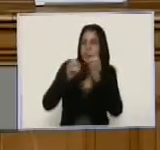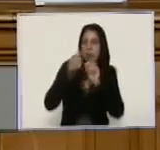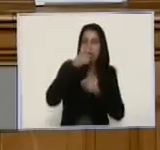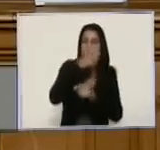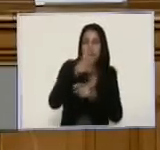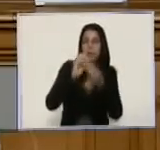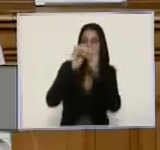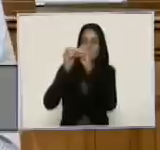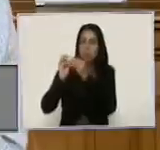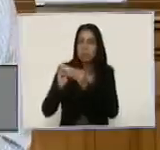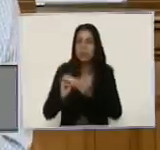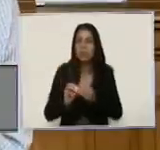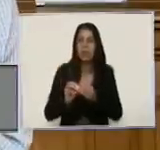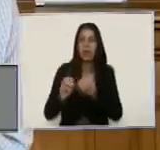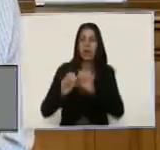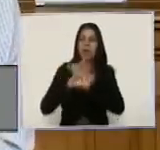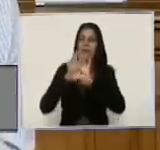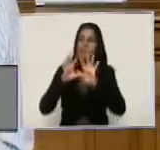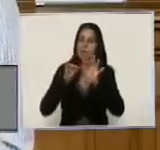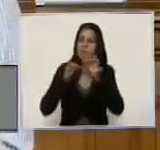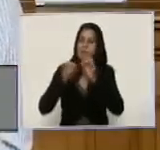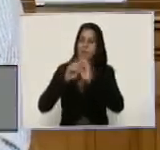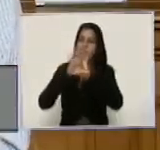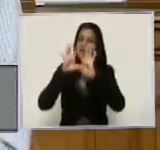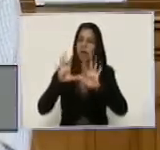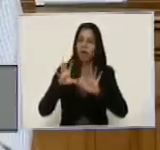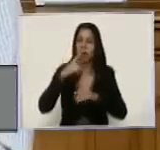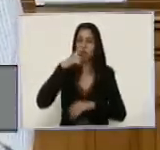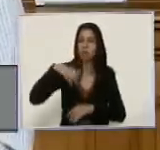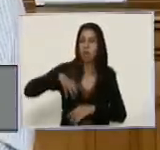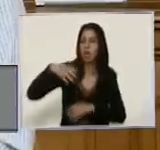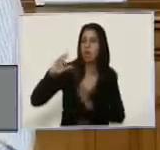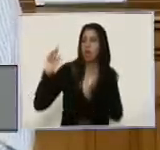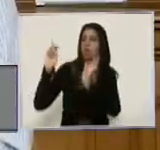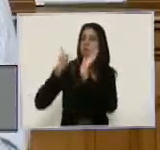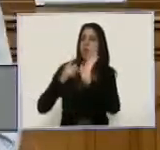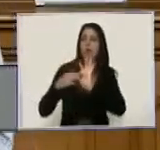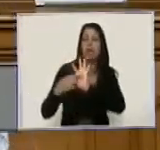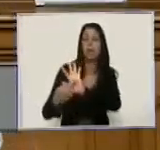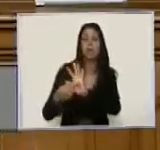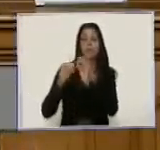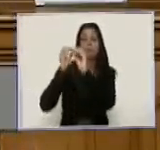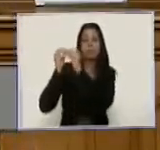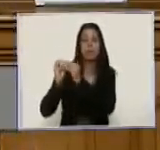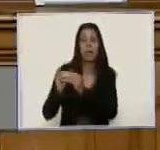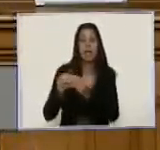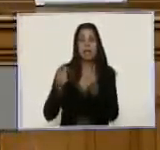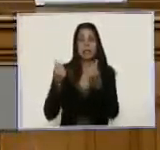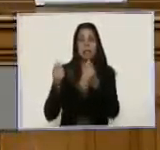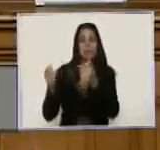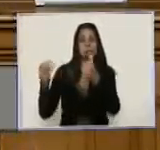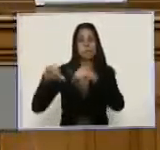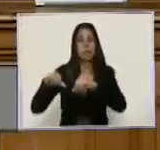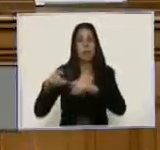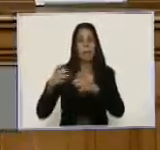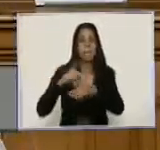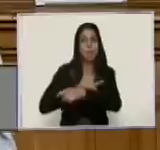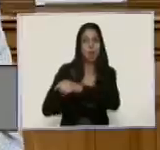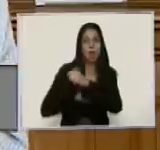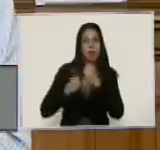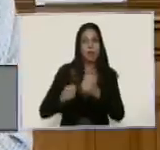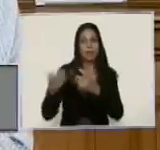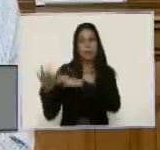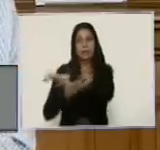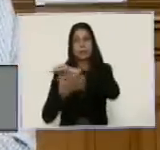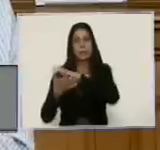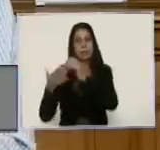métodos del sistema burgués representativo sus crisis de poder. Ahí